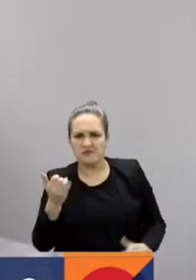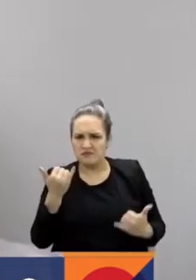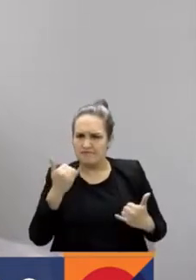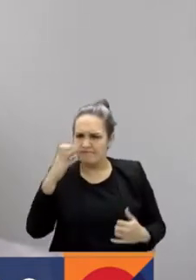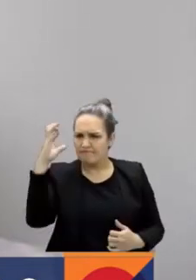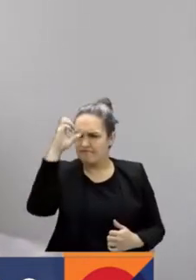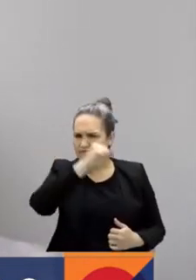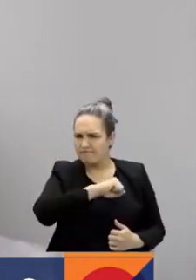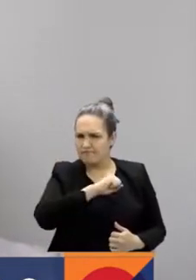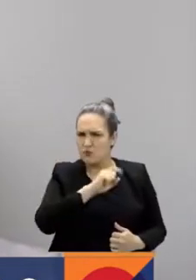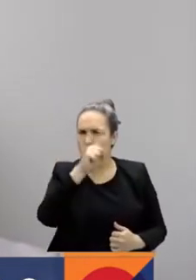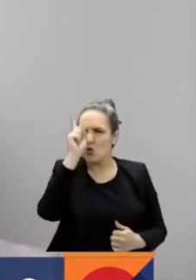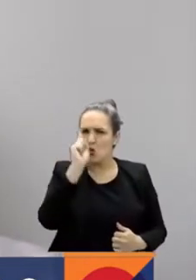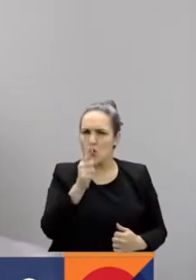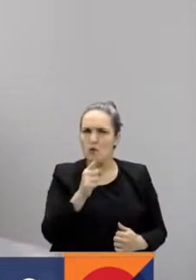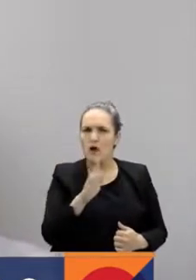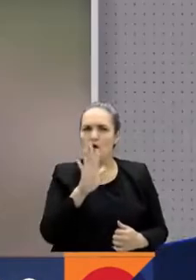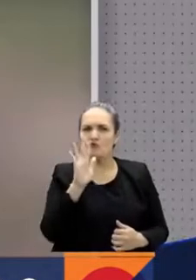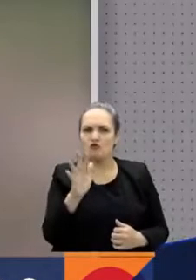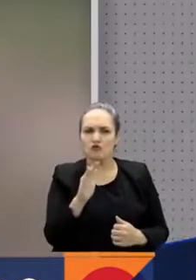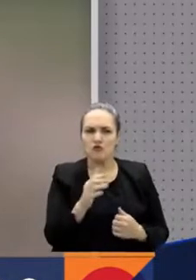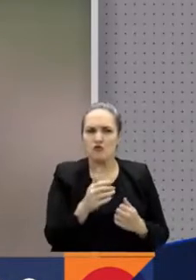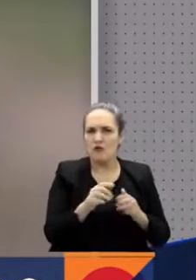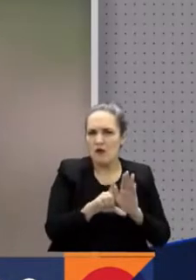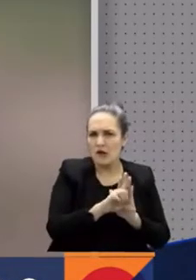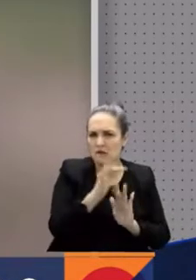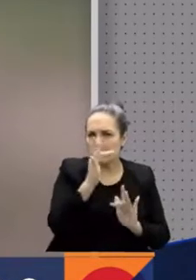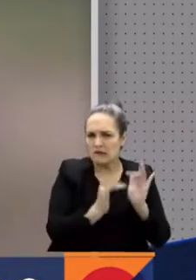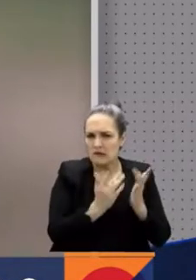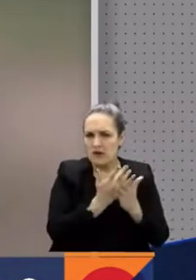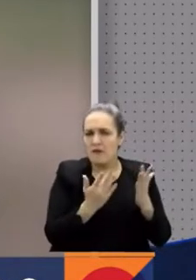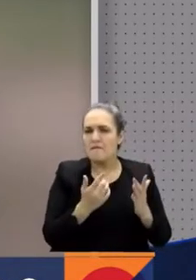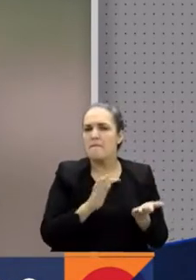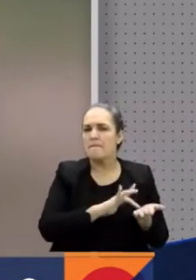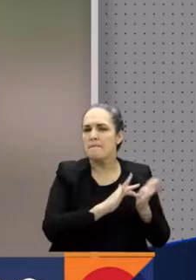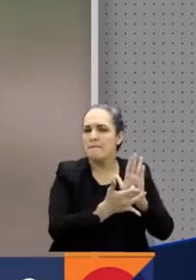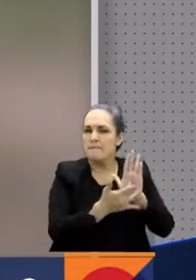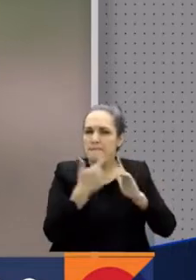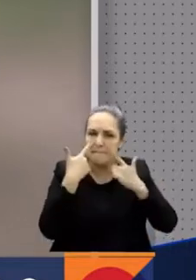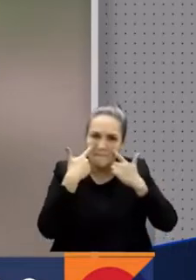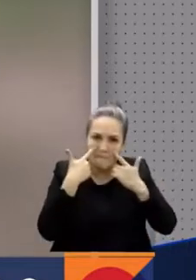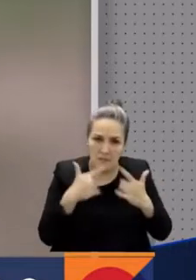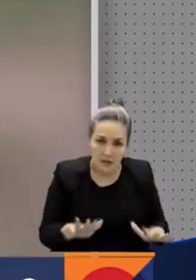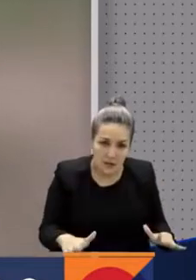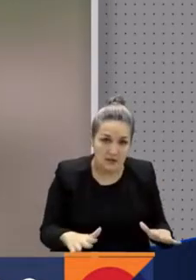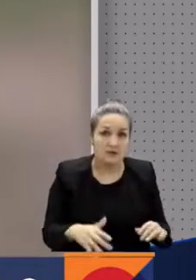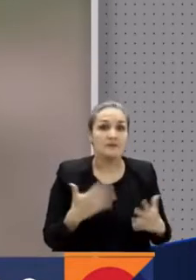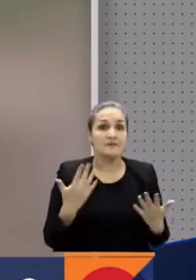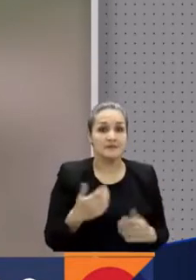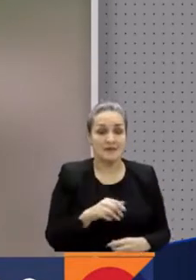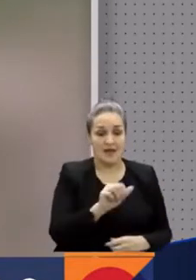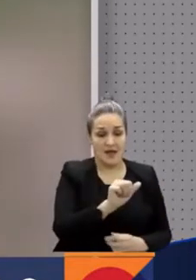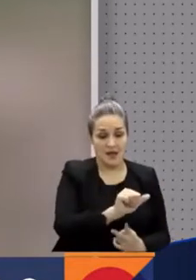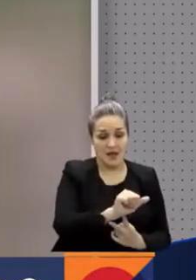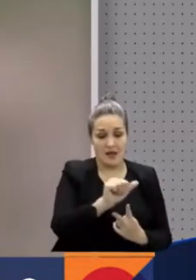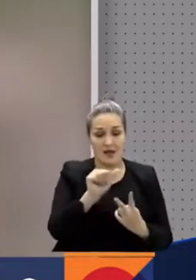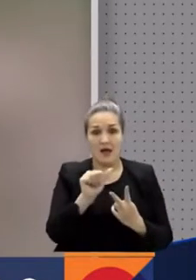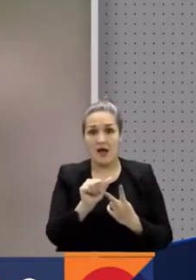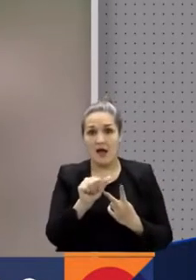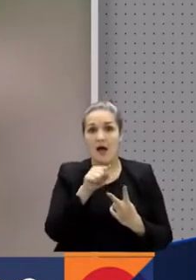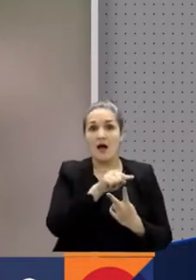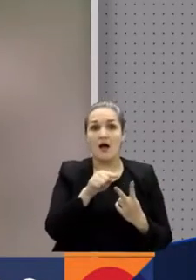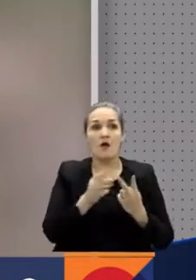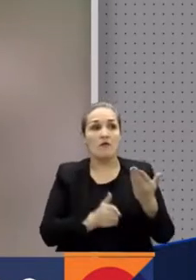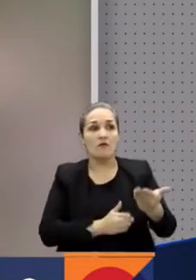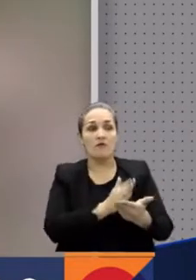estar relacionado con rentas criminales en esta zona. Una de las hipótesis de las autoridades es que al parecer las 2 mujeres estarían